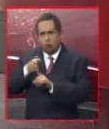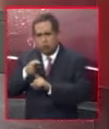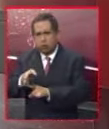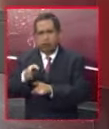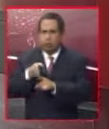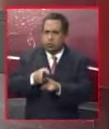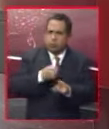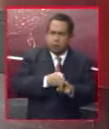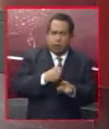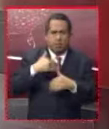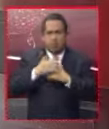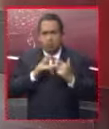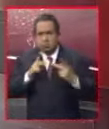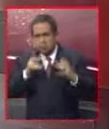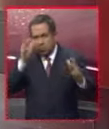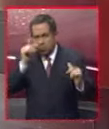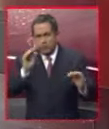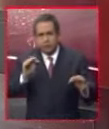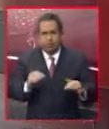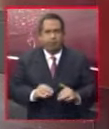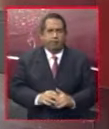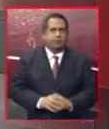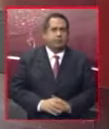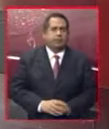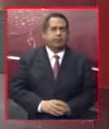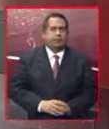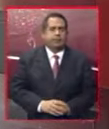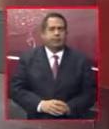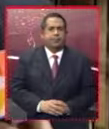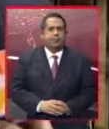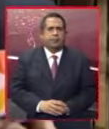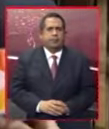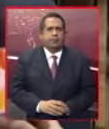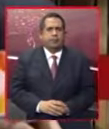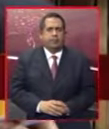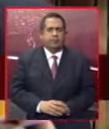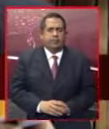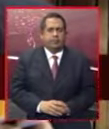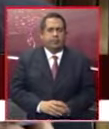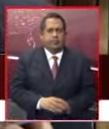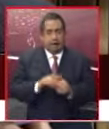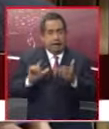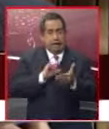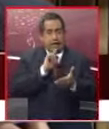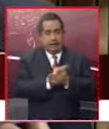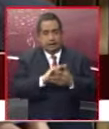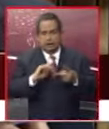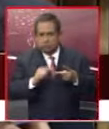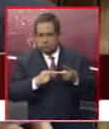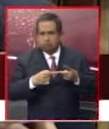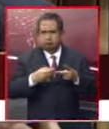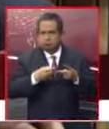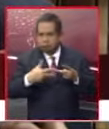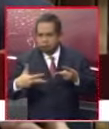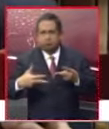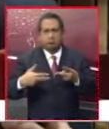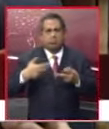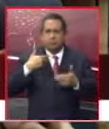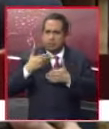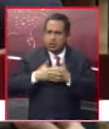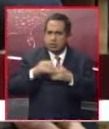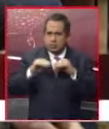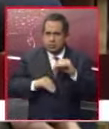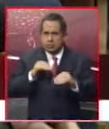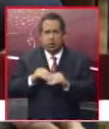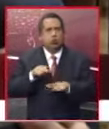por supuesto buscará la construcción de acuerdos. Leyes secundarias que tenemos pendientes para poder consolidar el